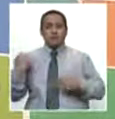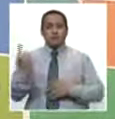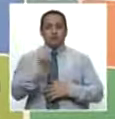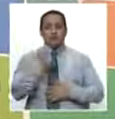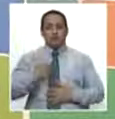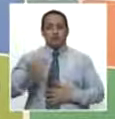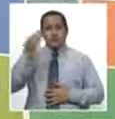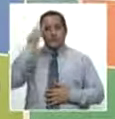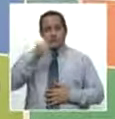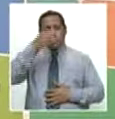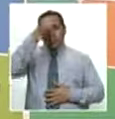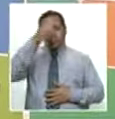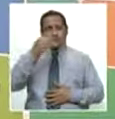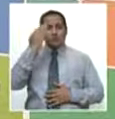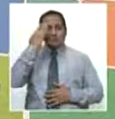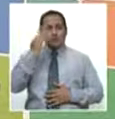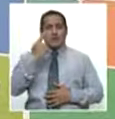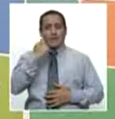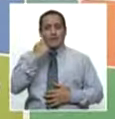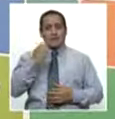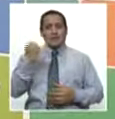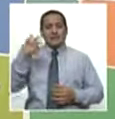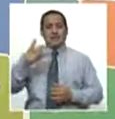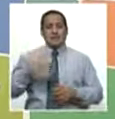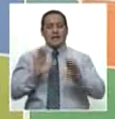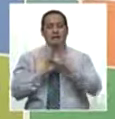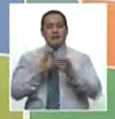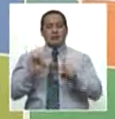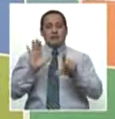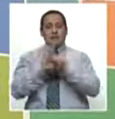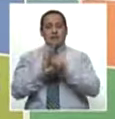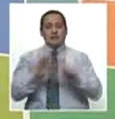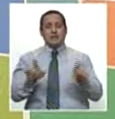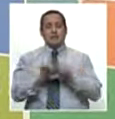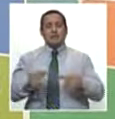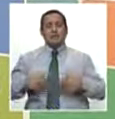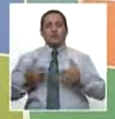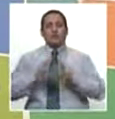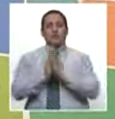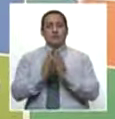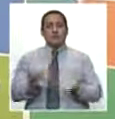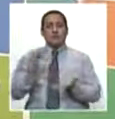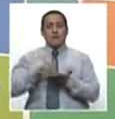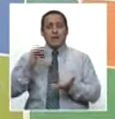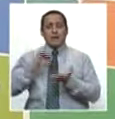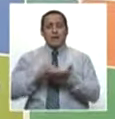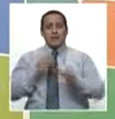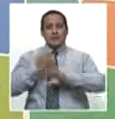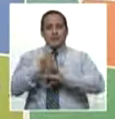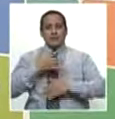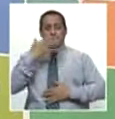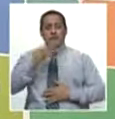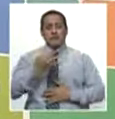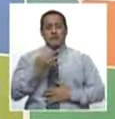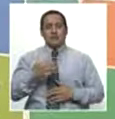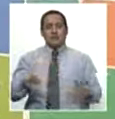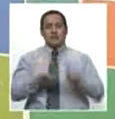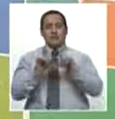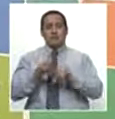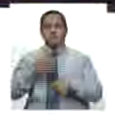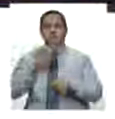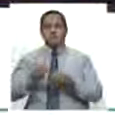sabiendo o conociendo más sobre este tercer capítulo de la ley, podemos exigir también mayor accesibilidad, ¿verdad, Claro